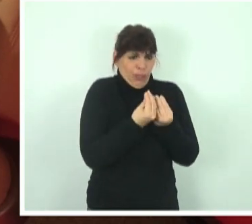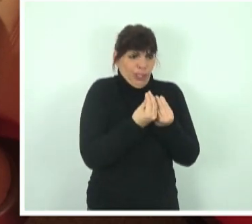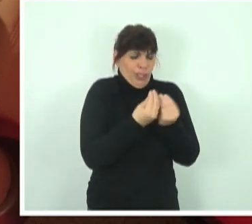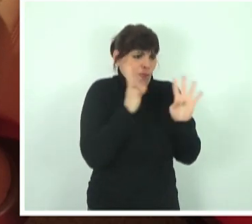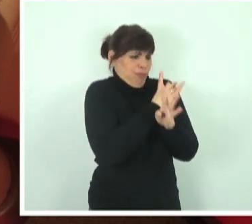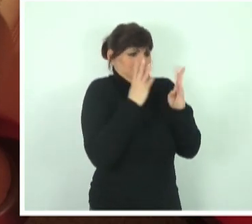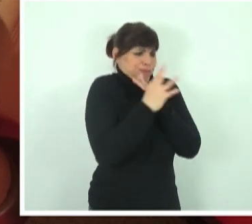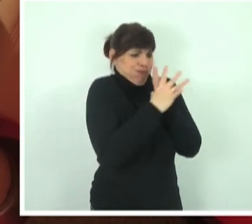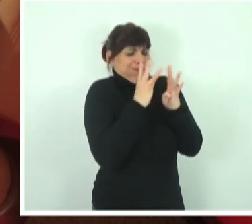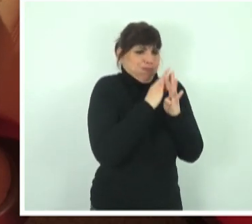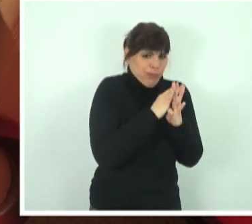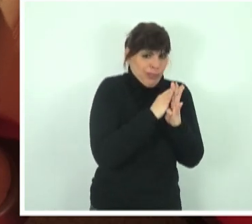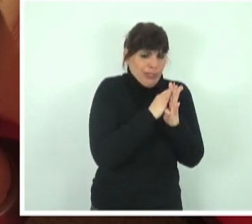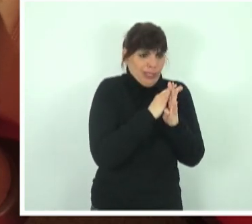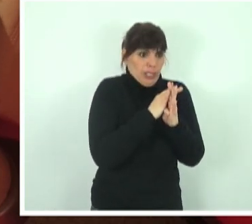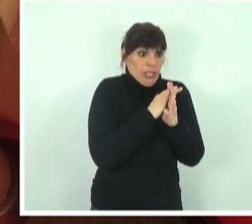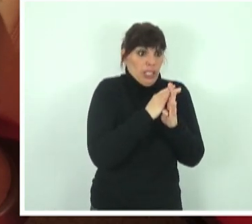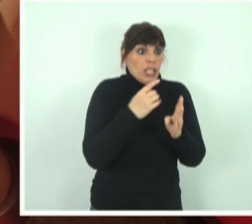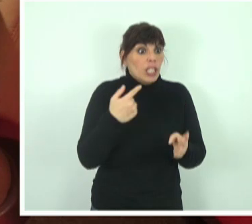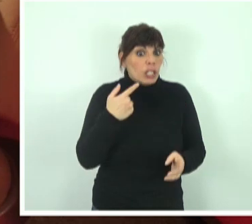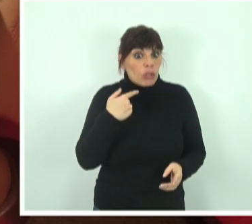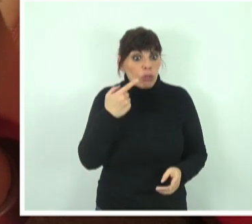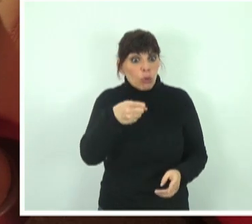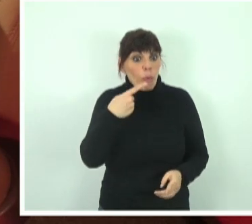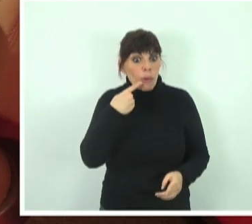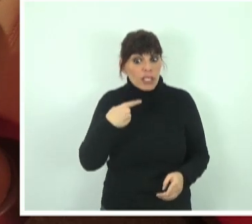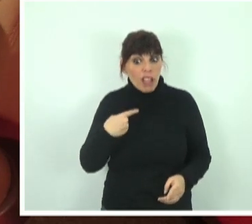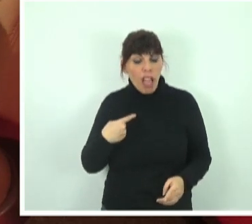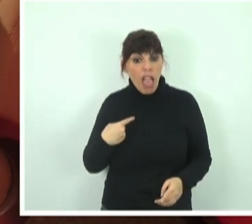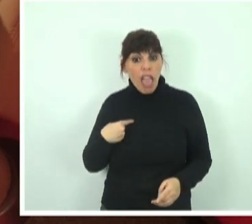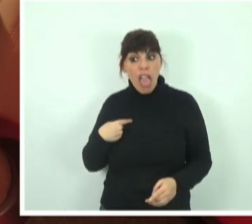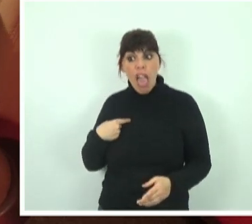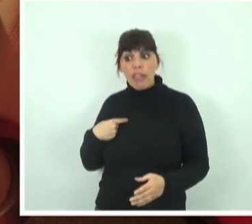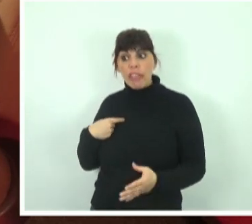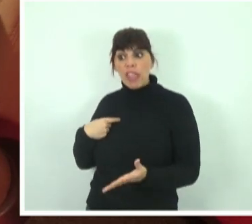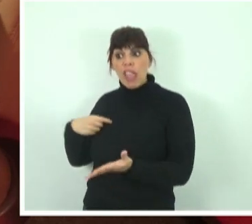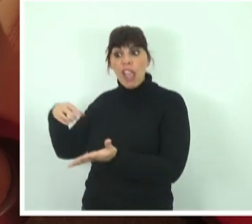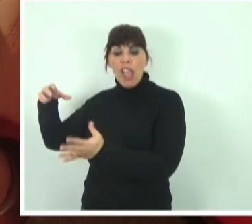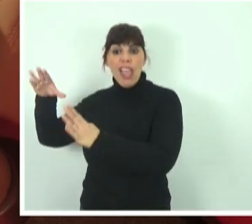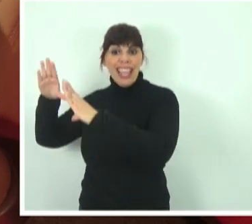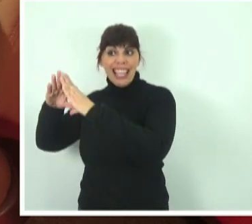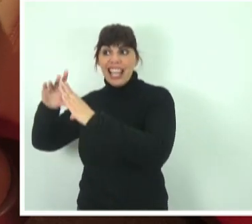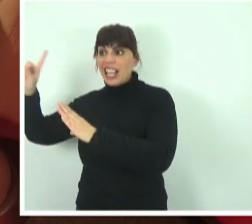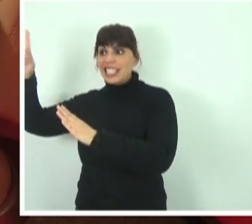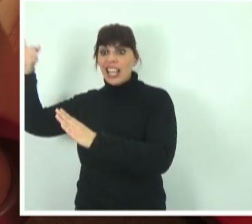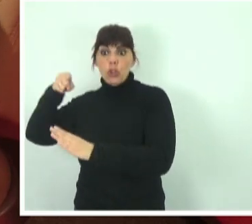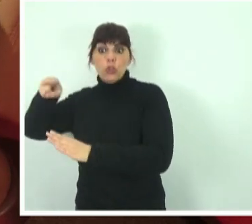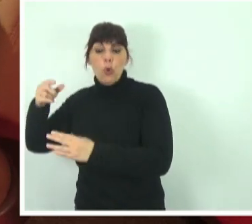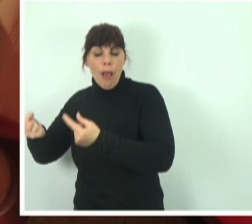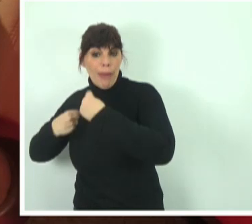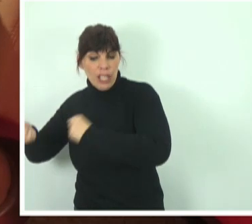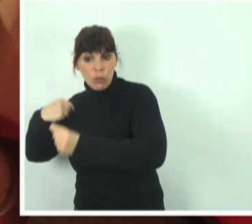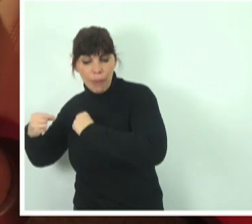la cara, me vas a decir que no vienes a la iglesia porque no te quieres contaminar? No hay lugar más seguro que la casa de Dios. Está la presencia de Dios,